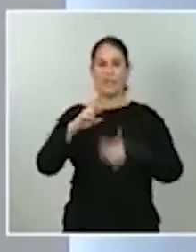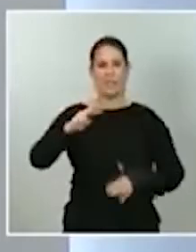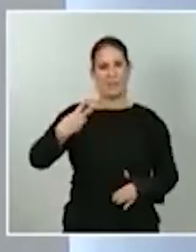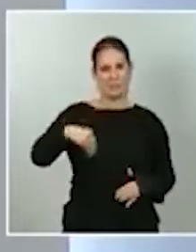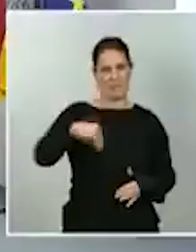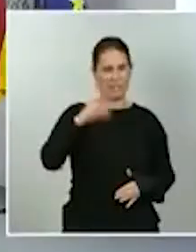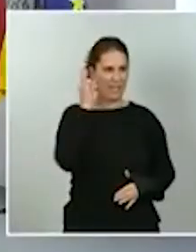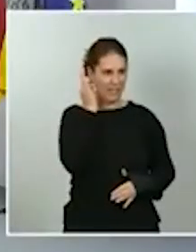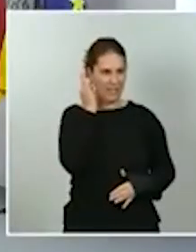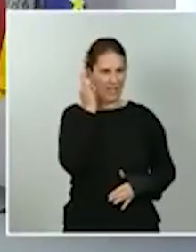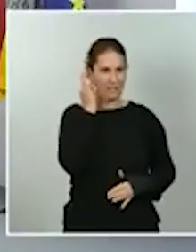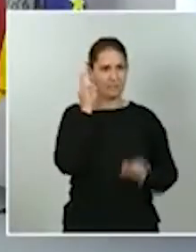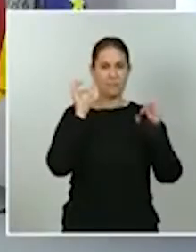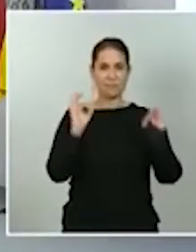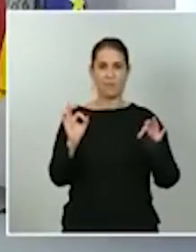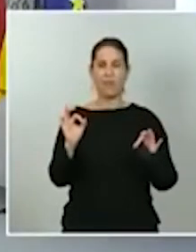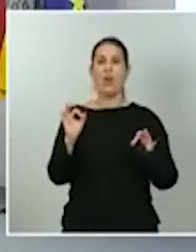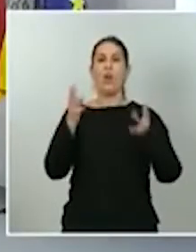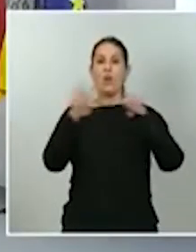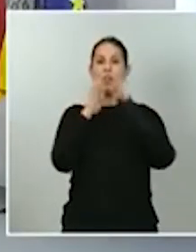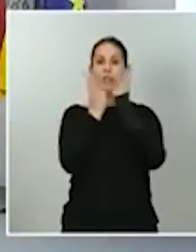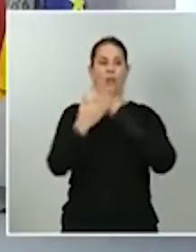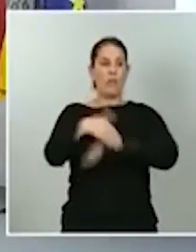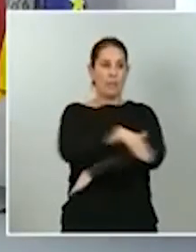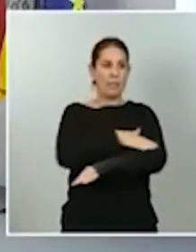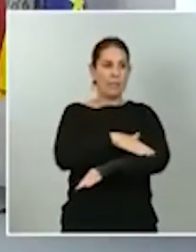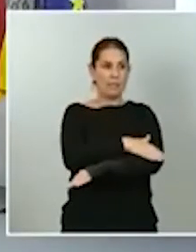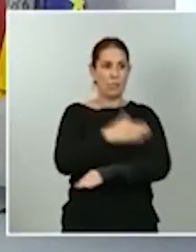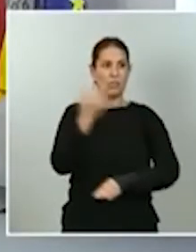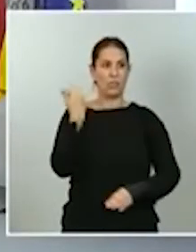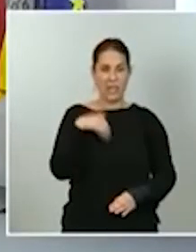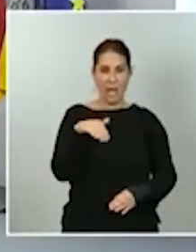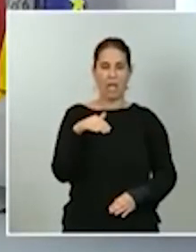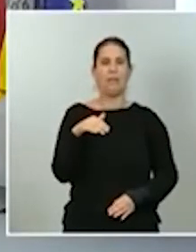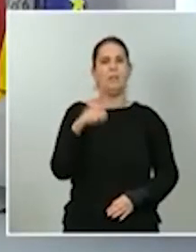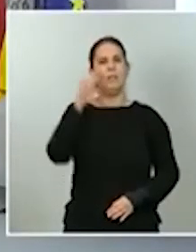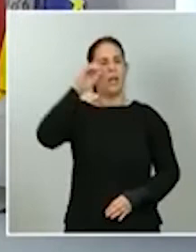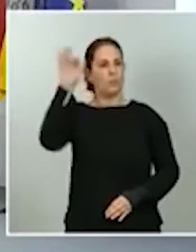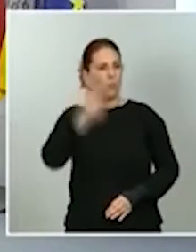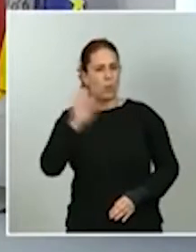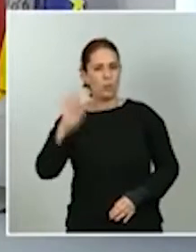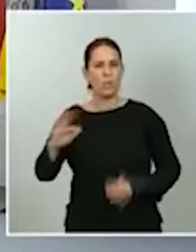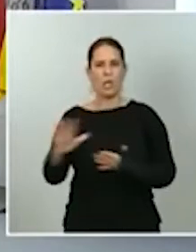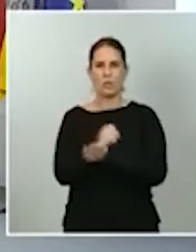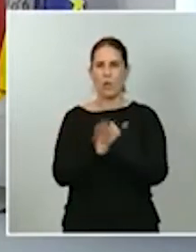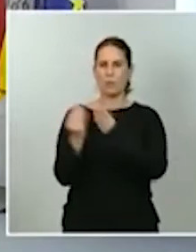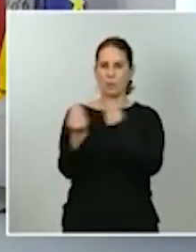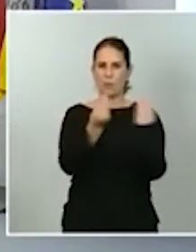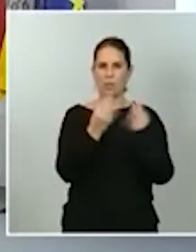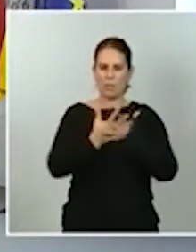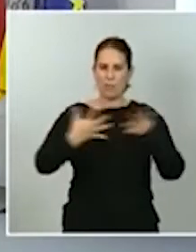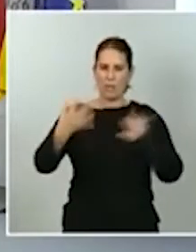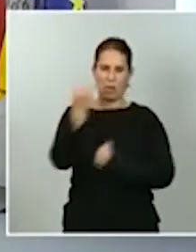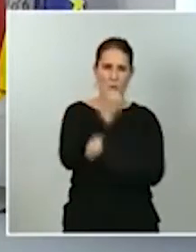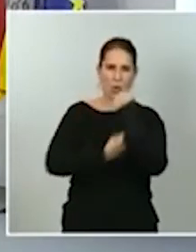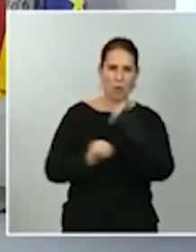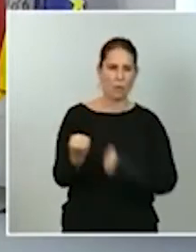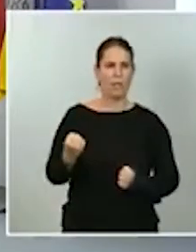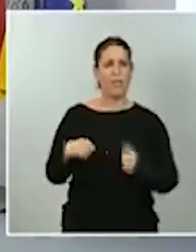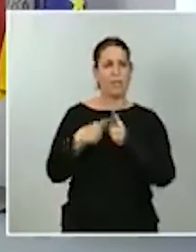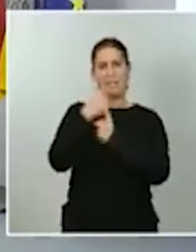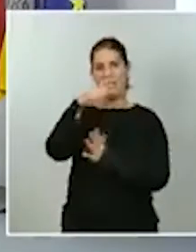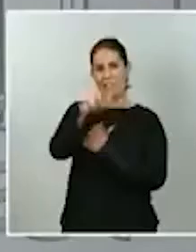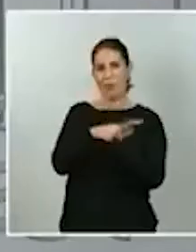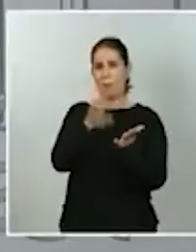después de que el consejo de ministro ha visto y ha escuchado las previsiones macroeconómicas al igual que el informe que acaba de desgranar